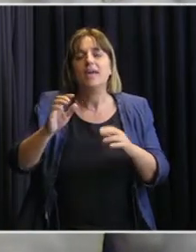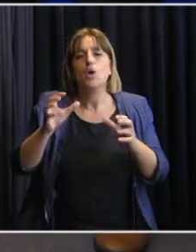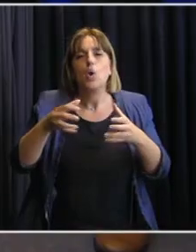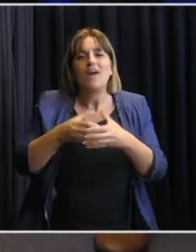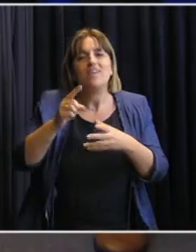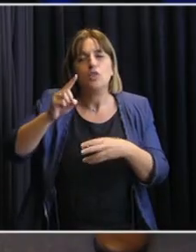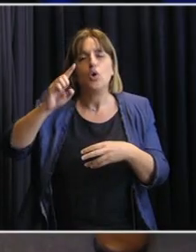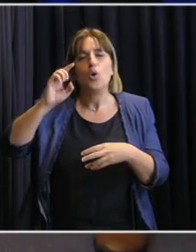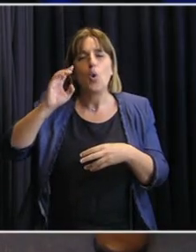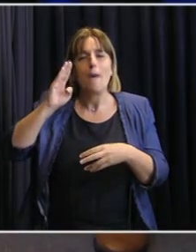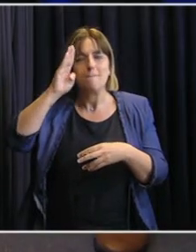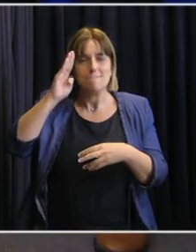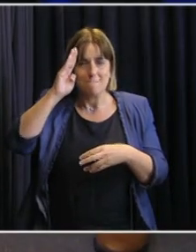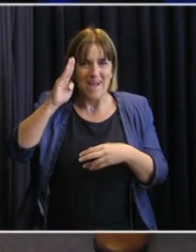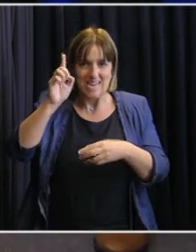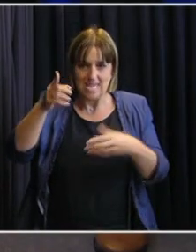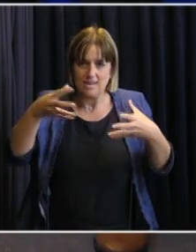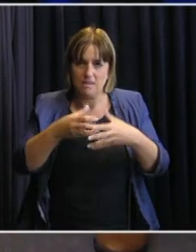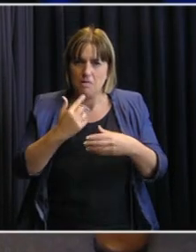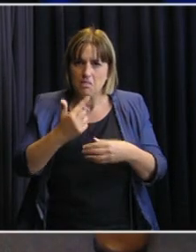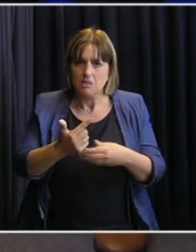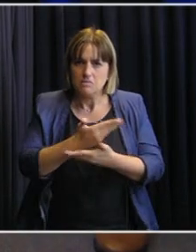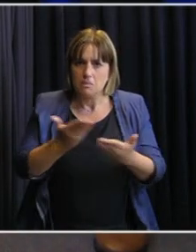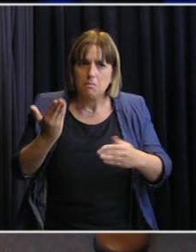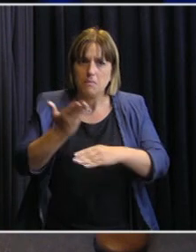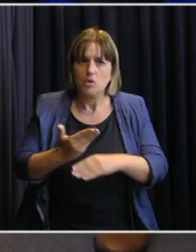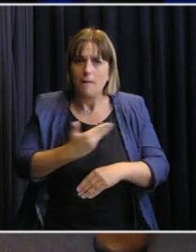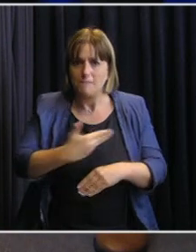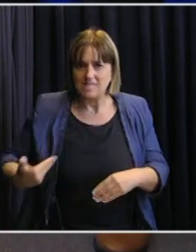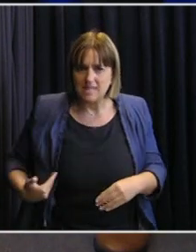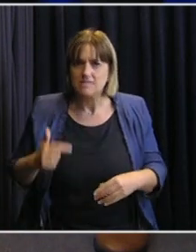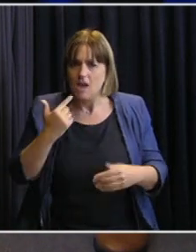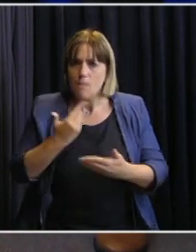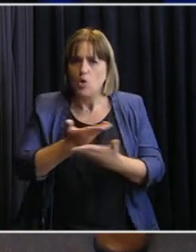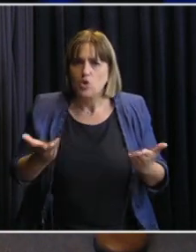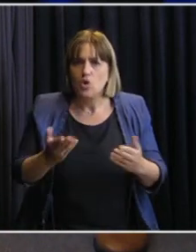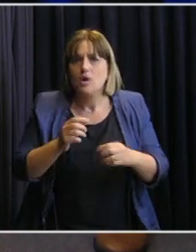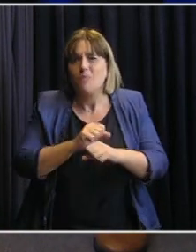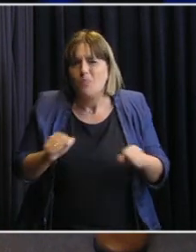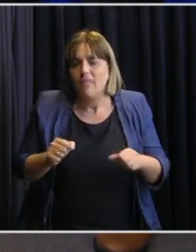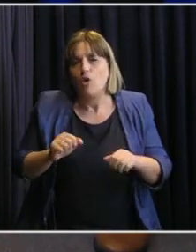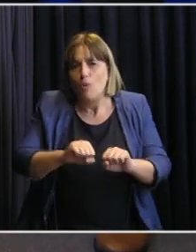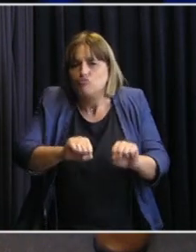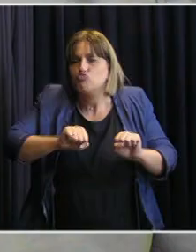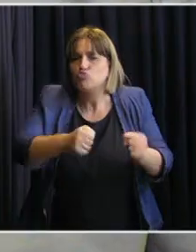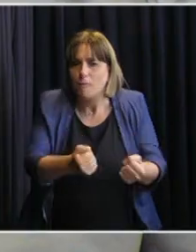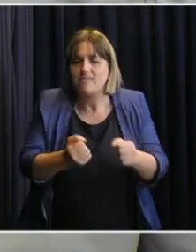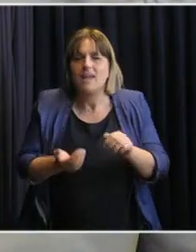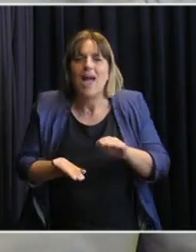de hecho, que se forman en la fiesta la presidencia de la República y el campo público en el ministro de Cabildo. No.